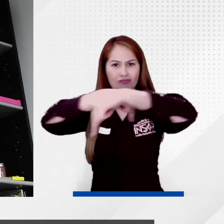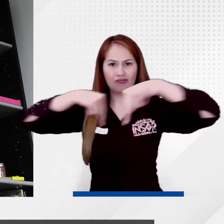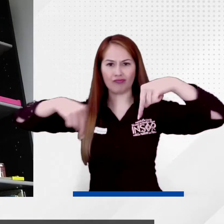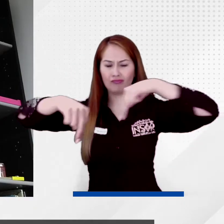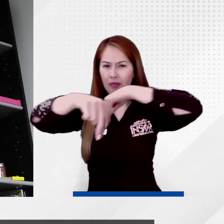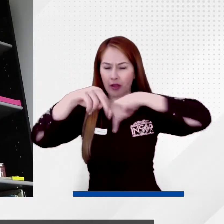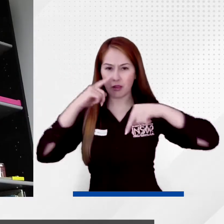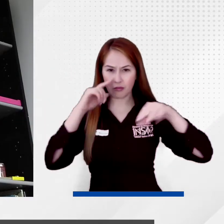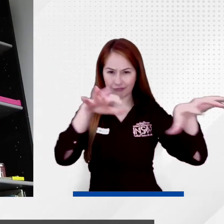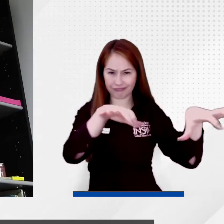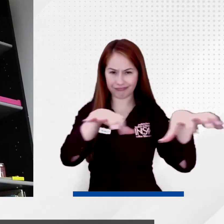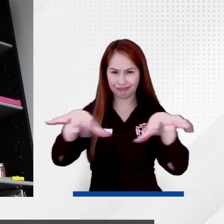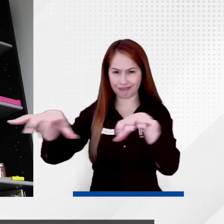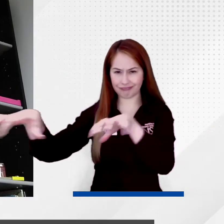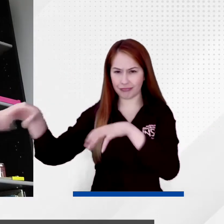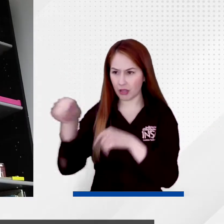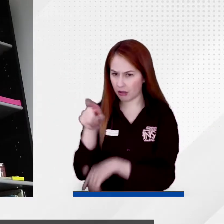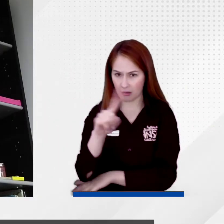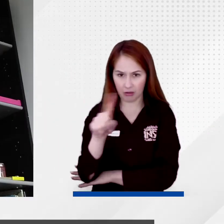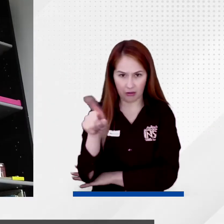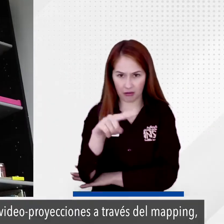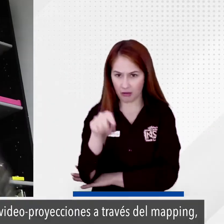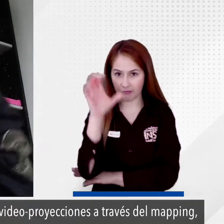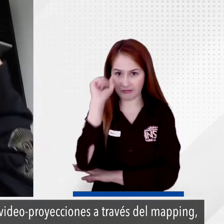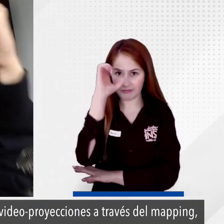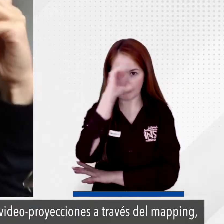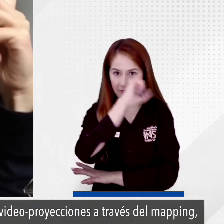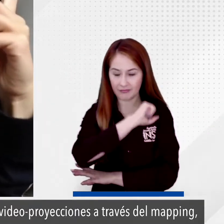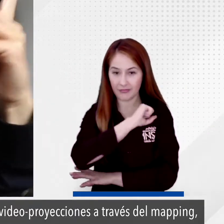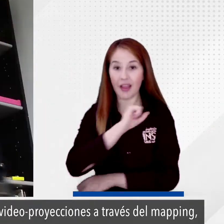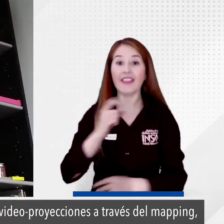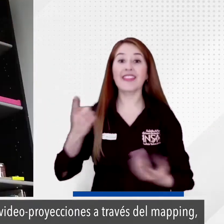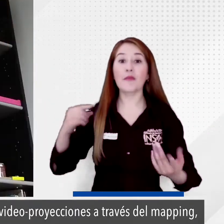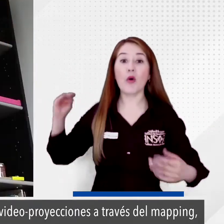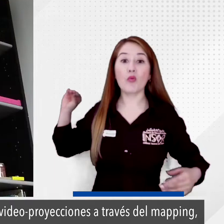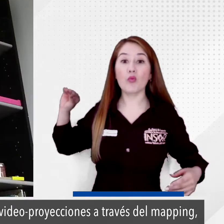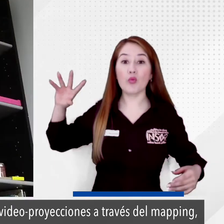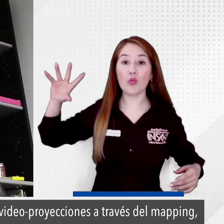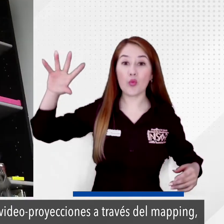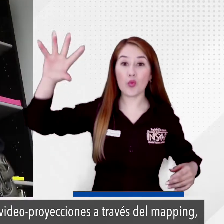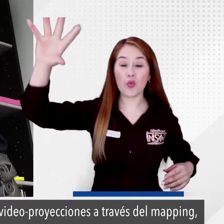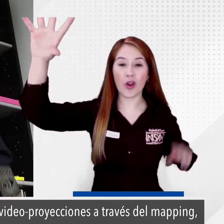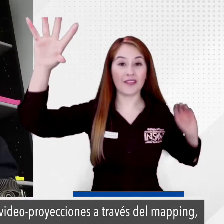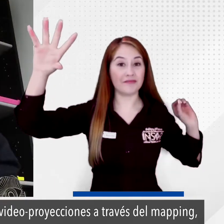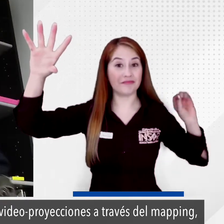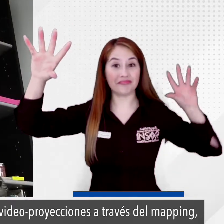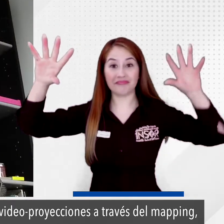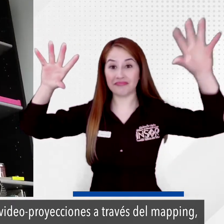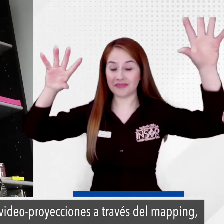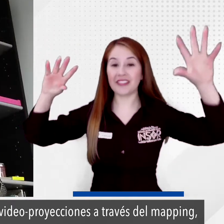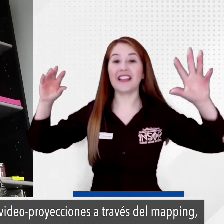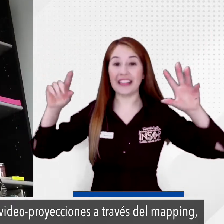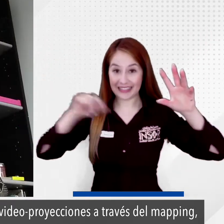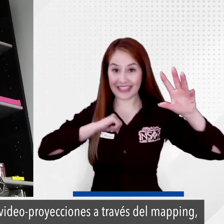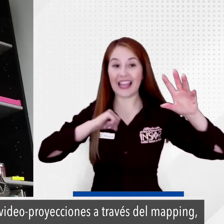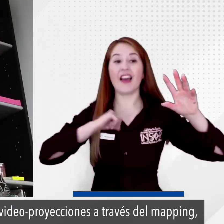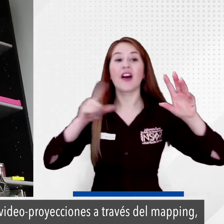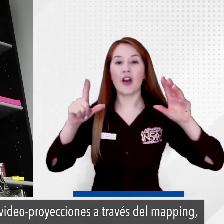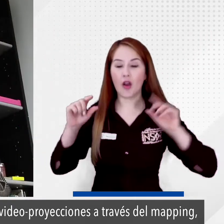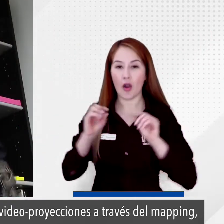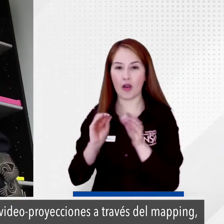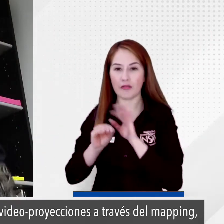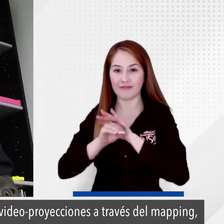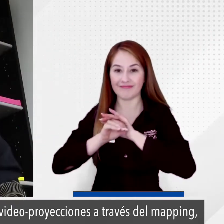la puesta en escena a partir de la acción, ¿cierto? Pero también de la imagen, ¿sí? Nosotros utilizábamos